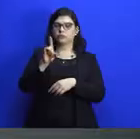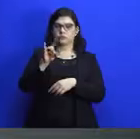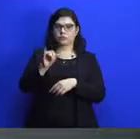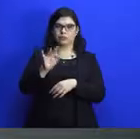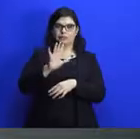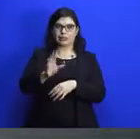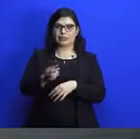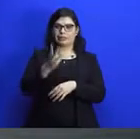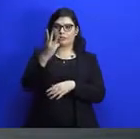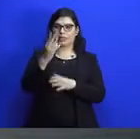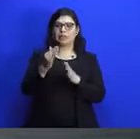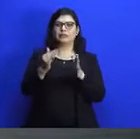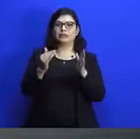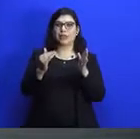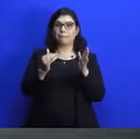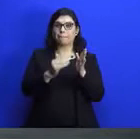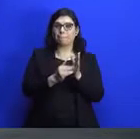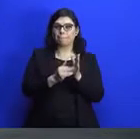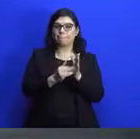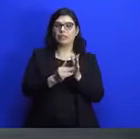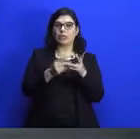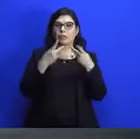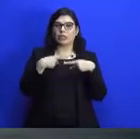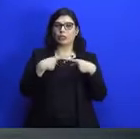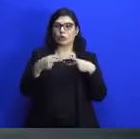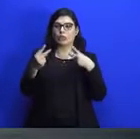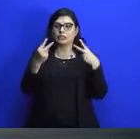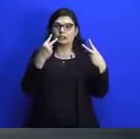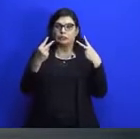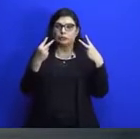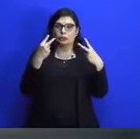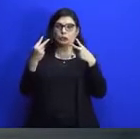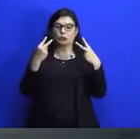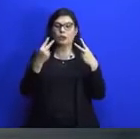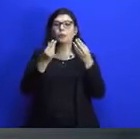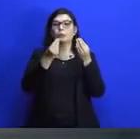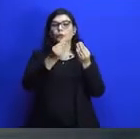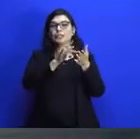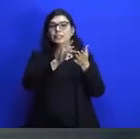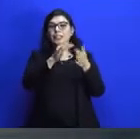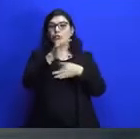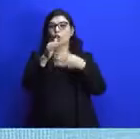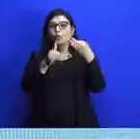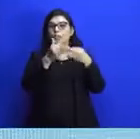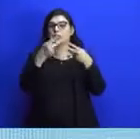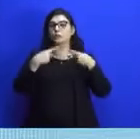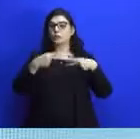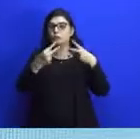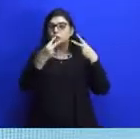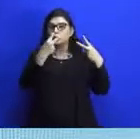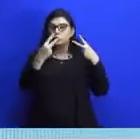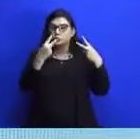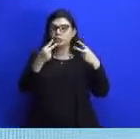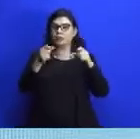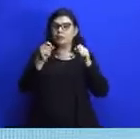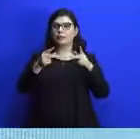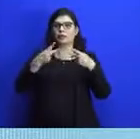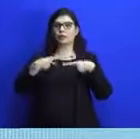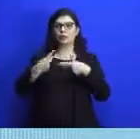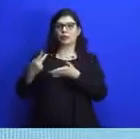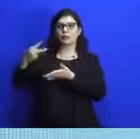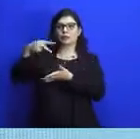casi 3.000 contactos en vivo, así que un gran agradecimiento a todos los que están conectados y los que están aquí